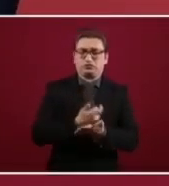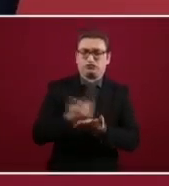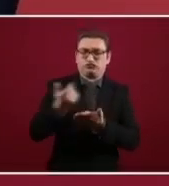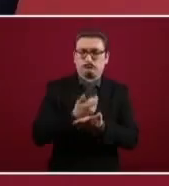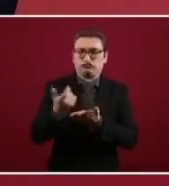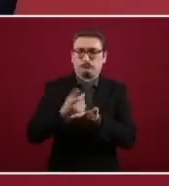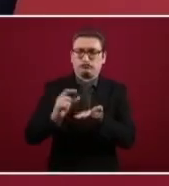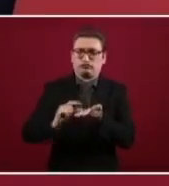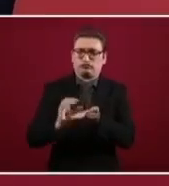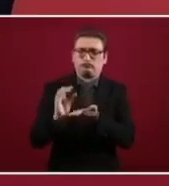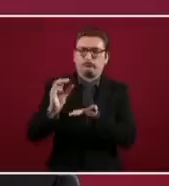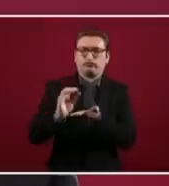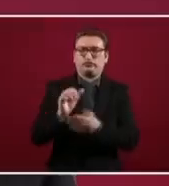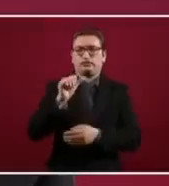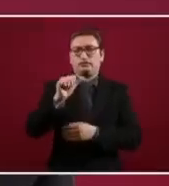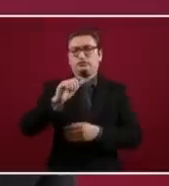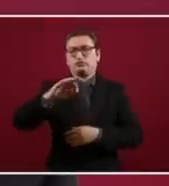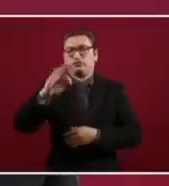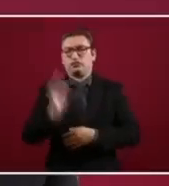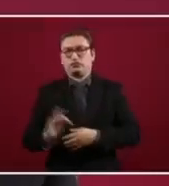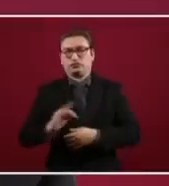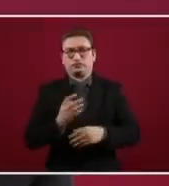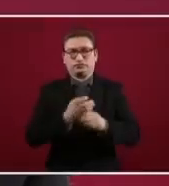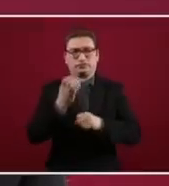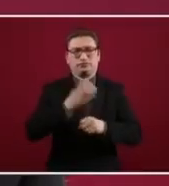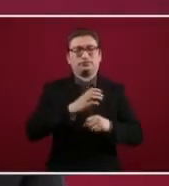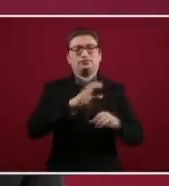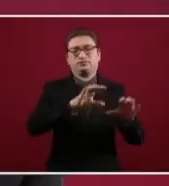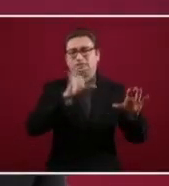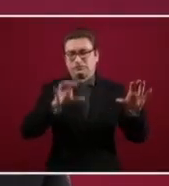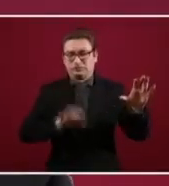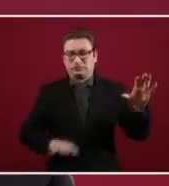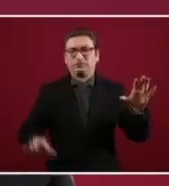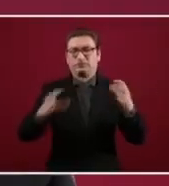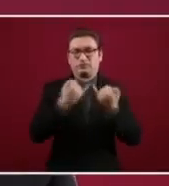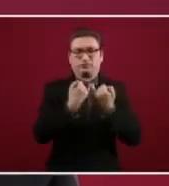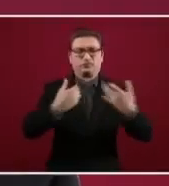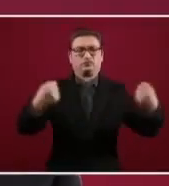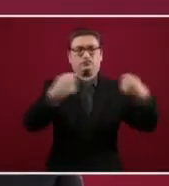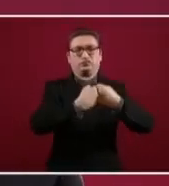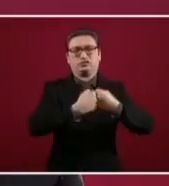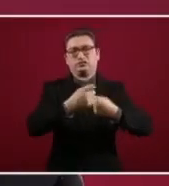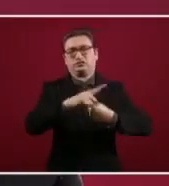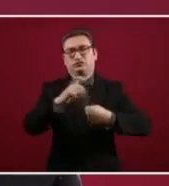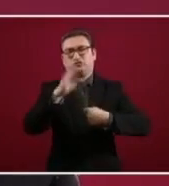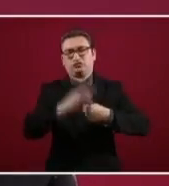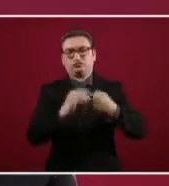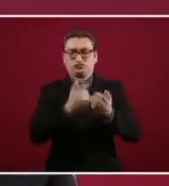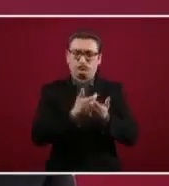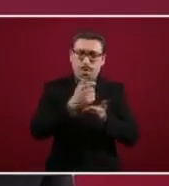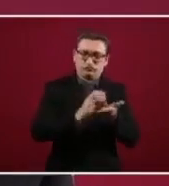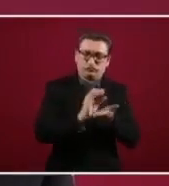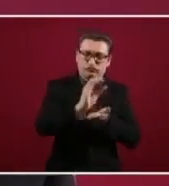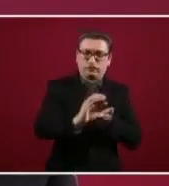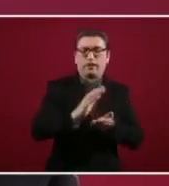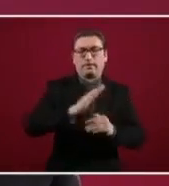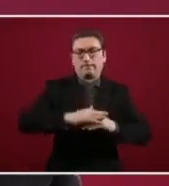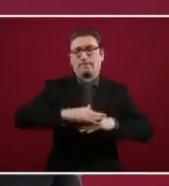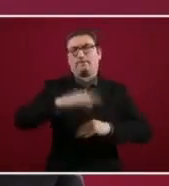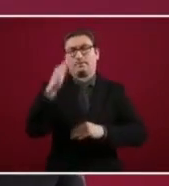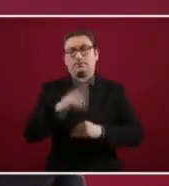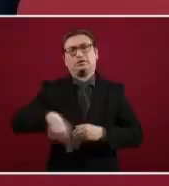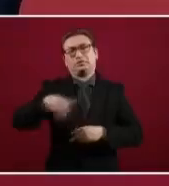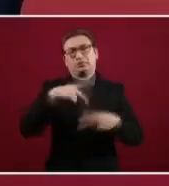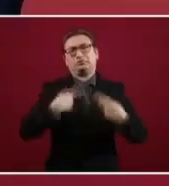16% en la mayor parte de los estados y en las fronteras del 100% le dan un mayor poder adquisitivo a